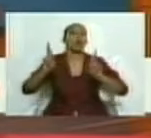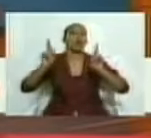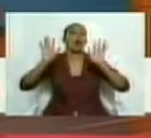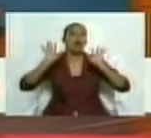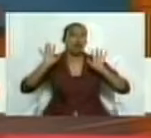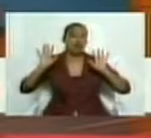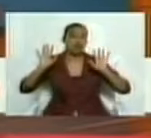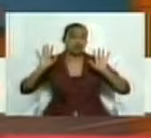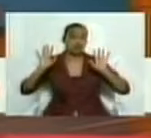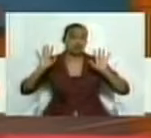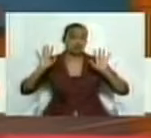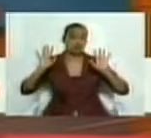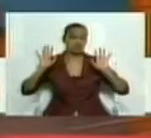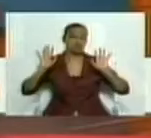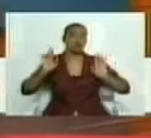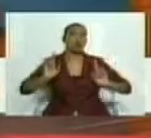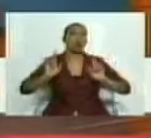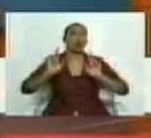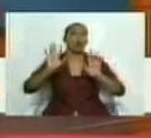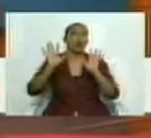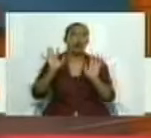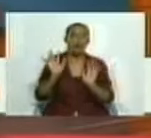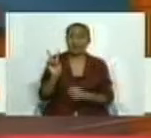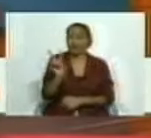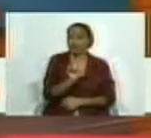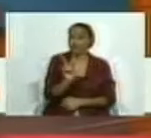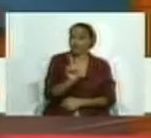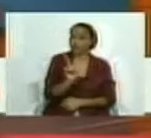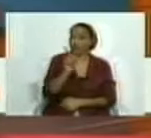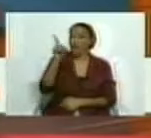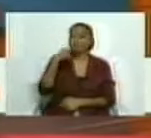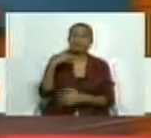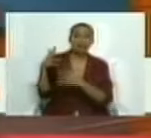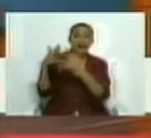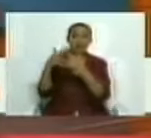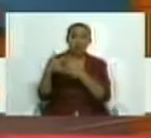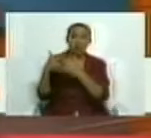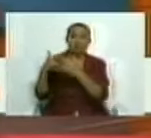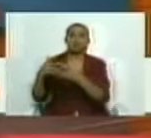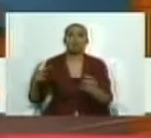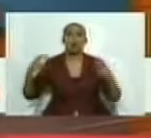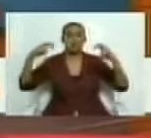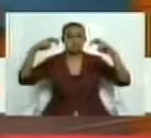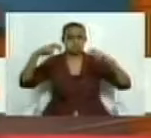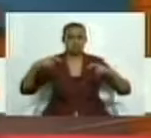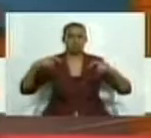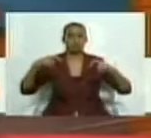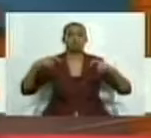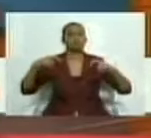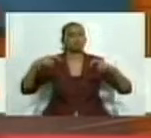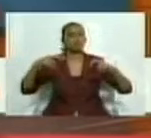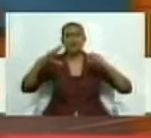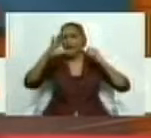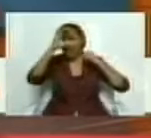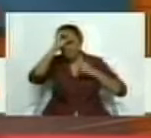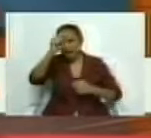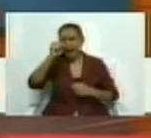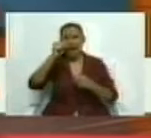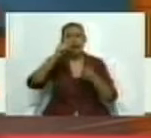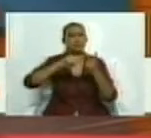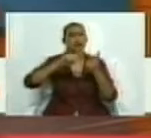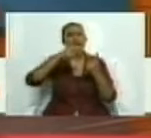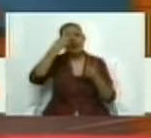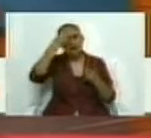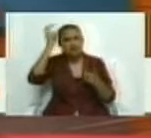que el estado venezolano y los Estados Unidos de América puedan tener no solo embajadas abiertas consulado sino que